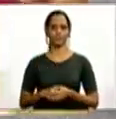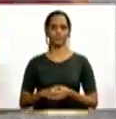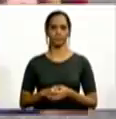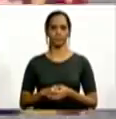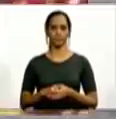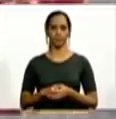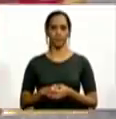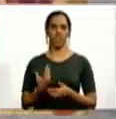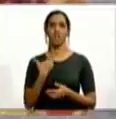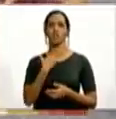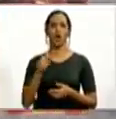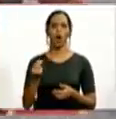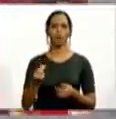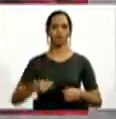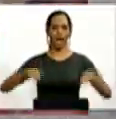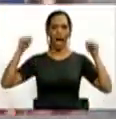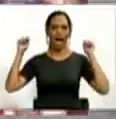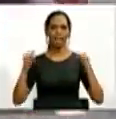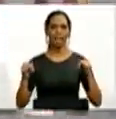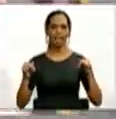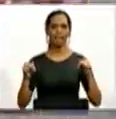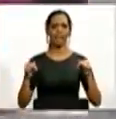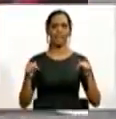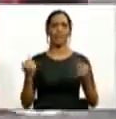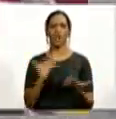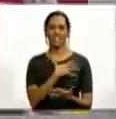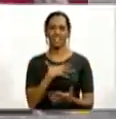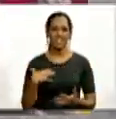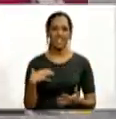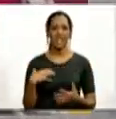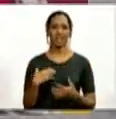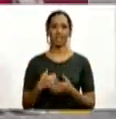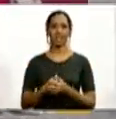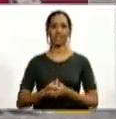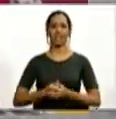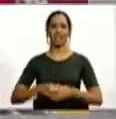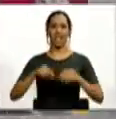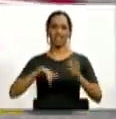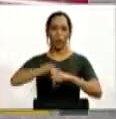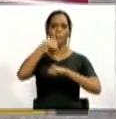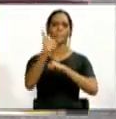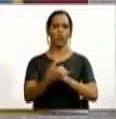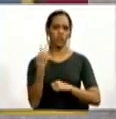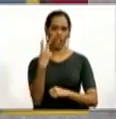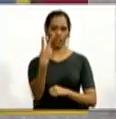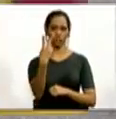No, aquí de lo que se trata es de 2 proyectos.